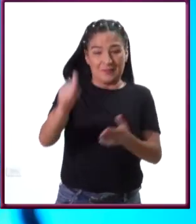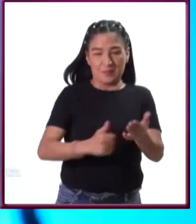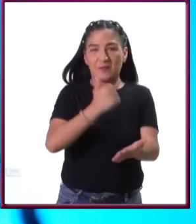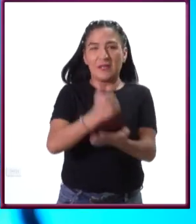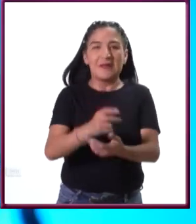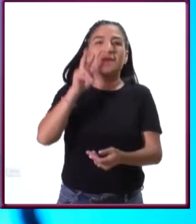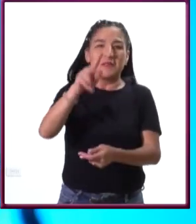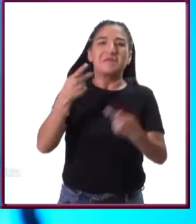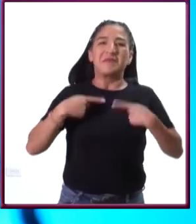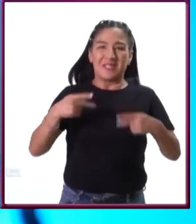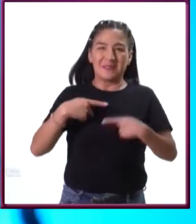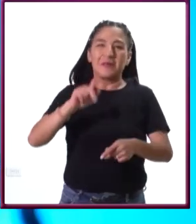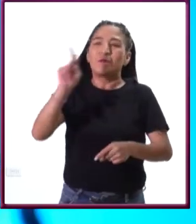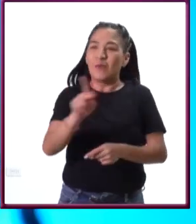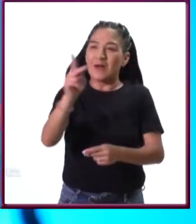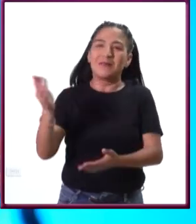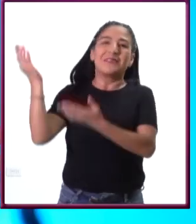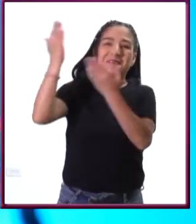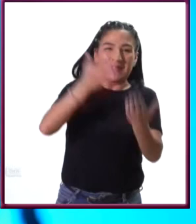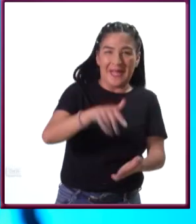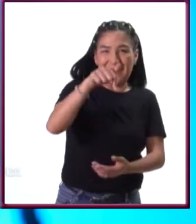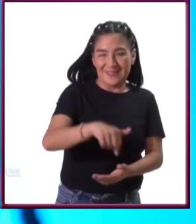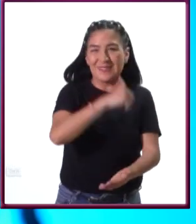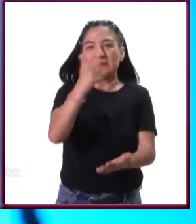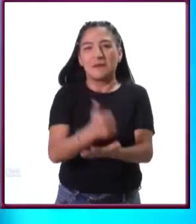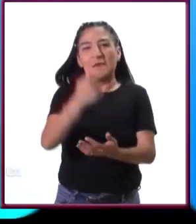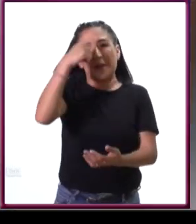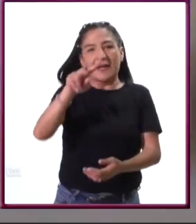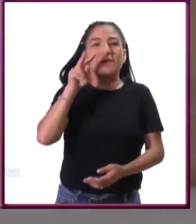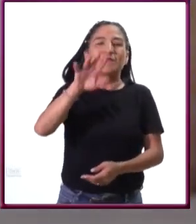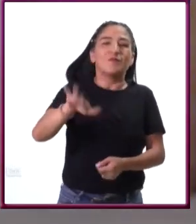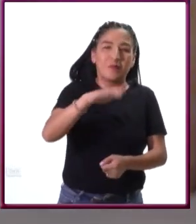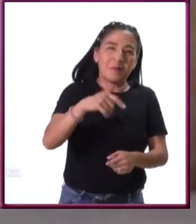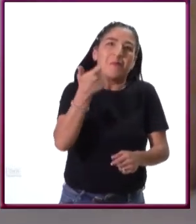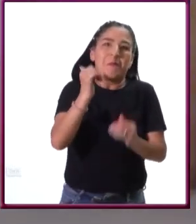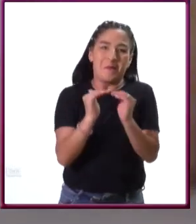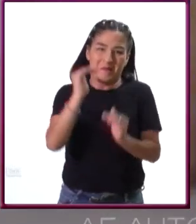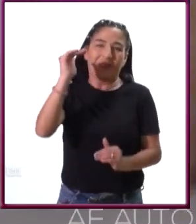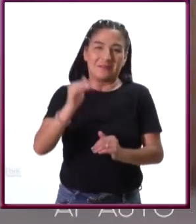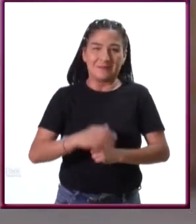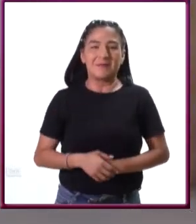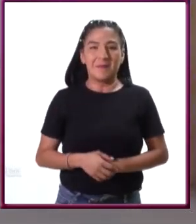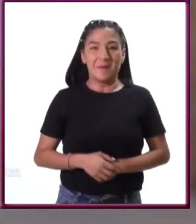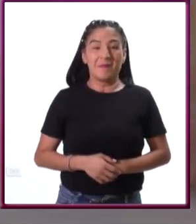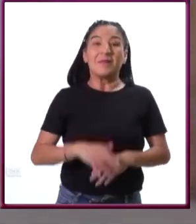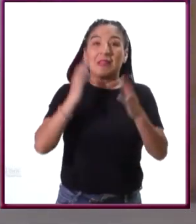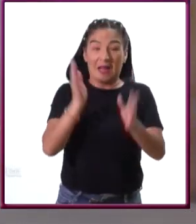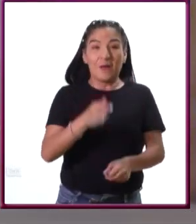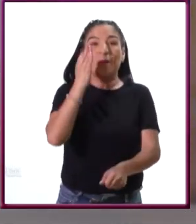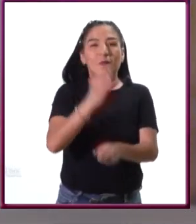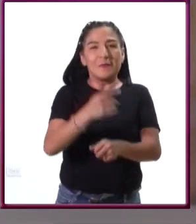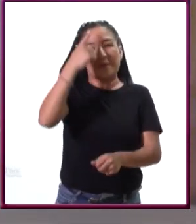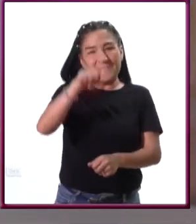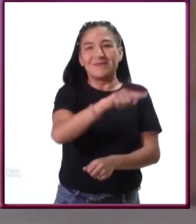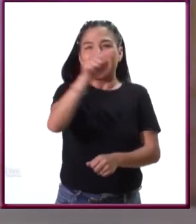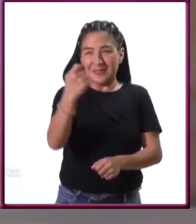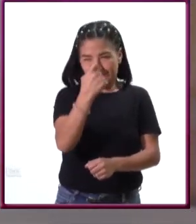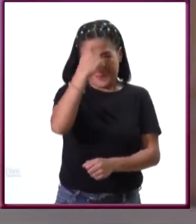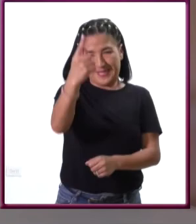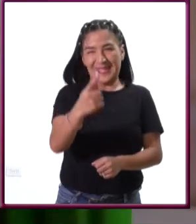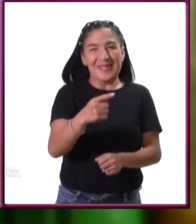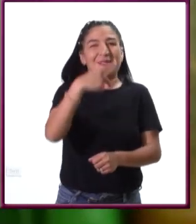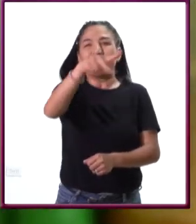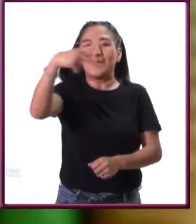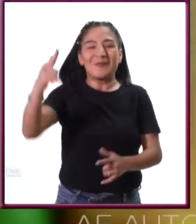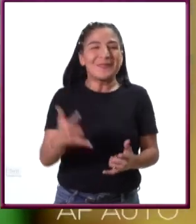provincia haciendo estas actividades para buscar mejores ingresos. Ha llegado el momento para que inventes tu propia historia.